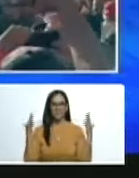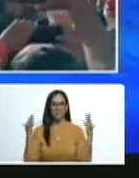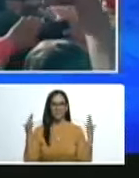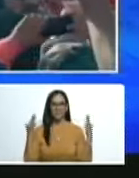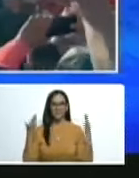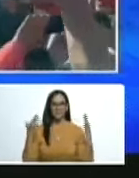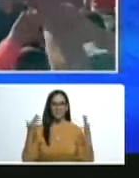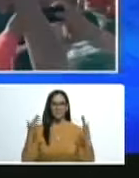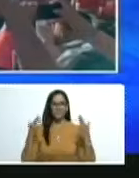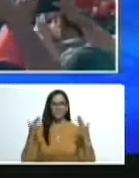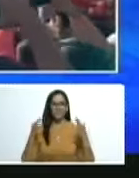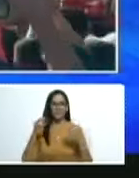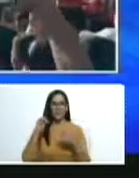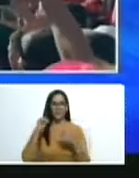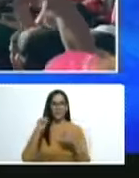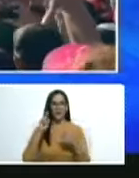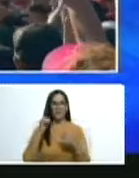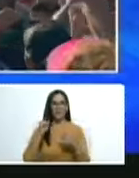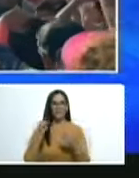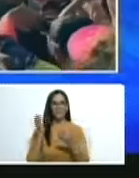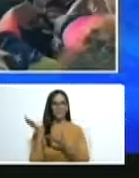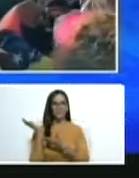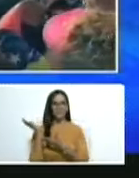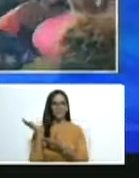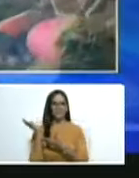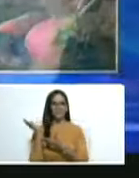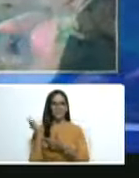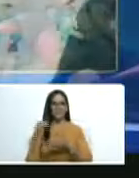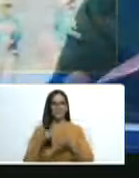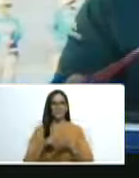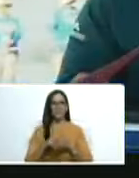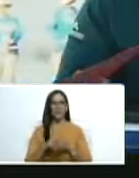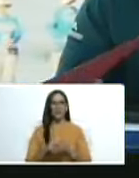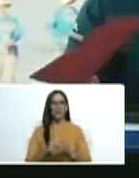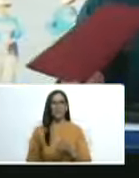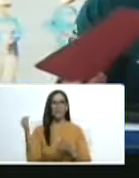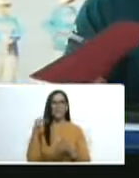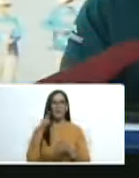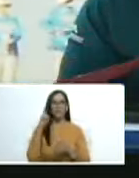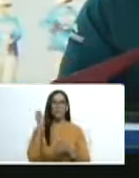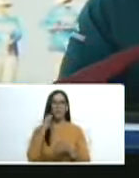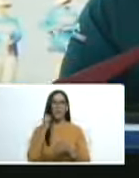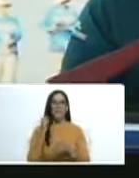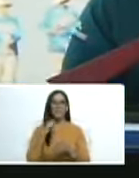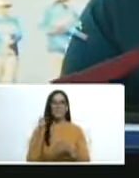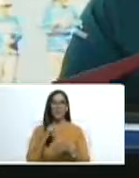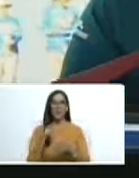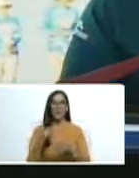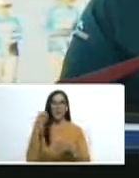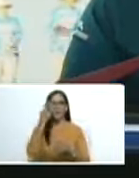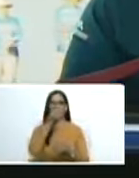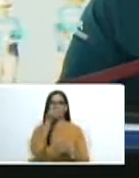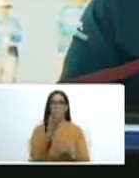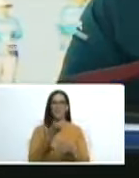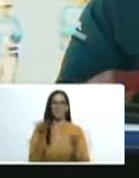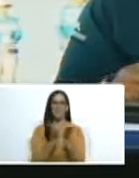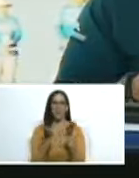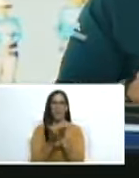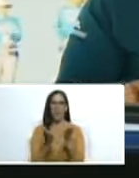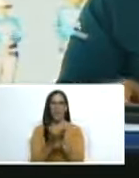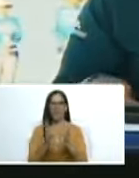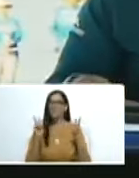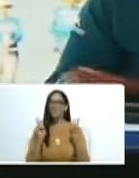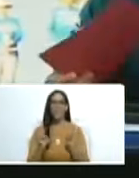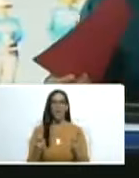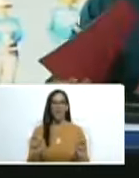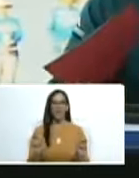Marquen, me lo garantiza. Y en menos de un mes me ponen Pepita esa escuela de paquete.